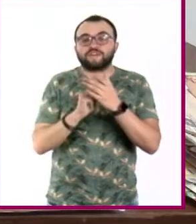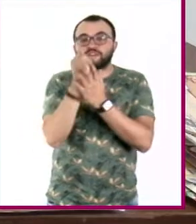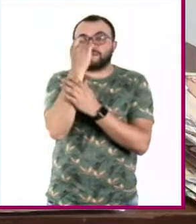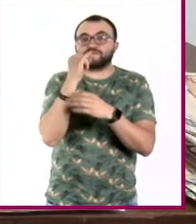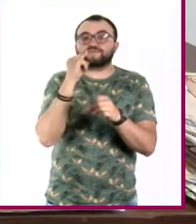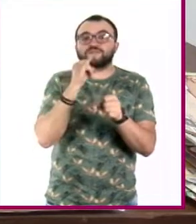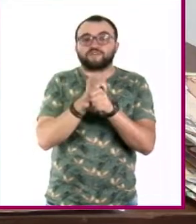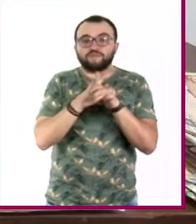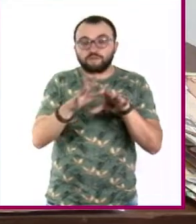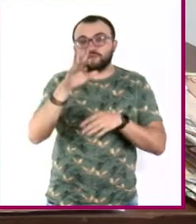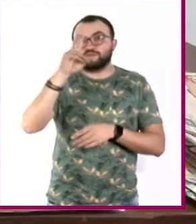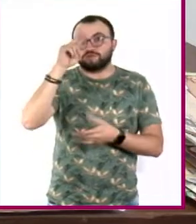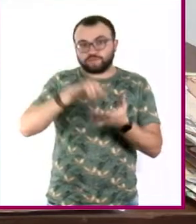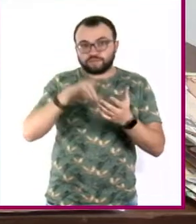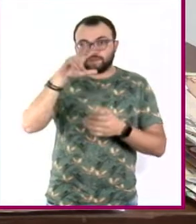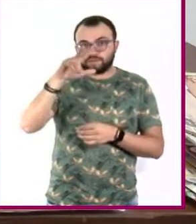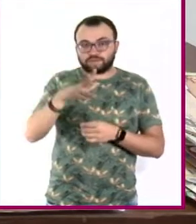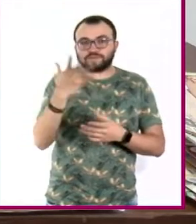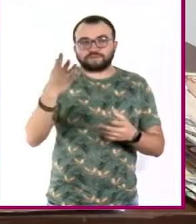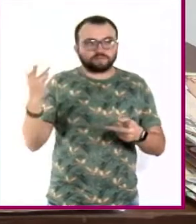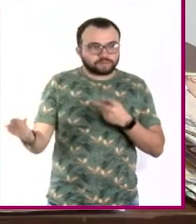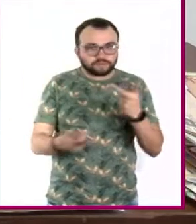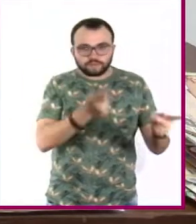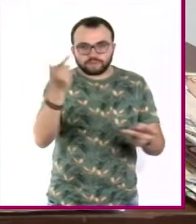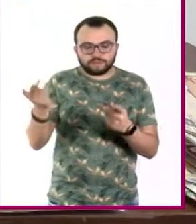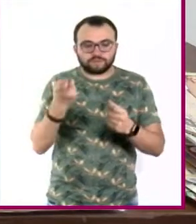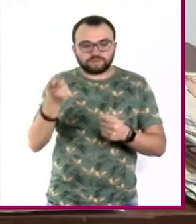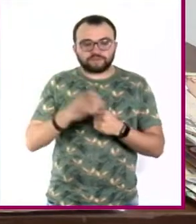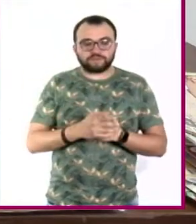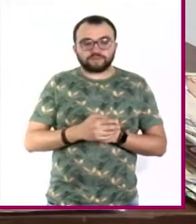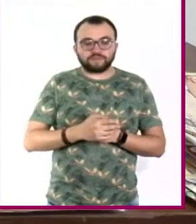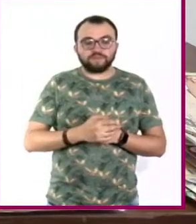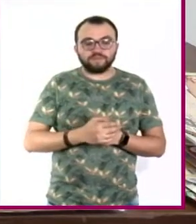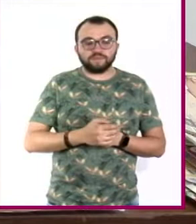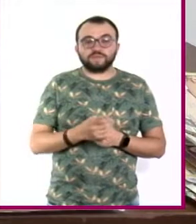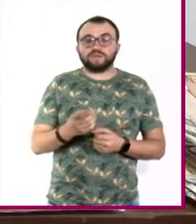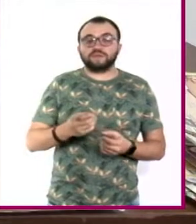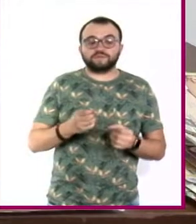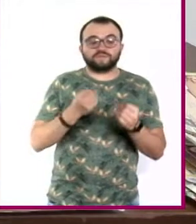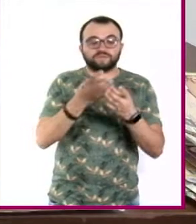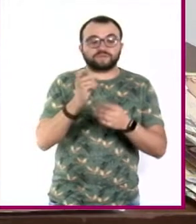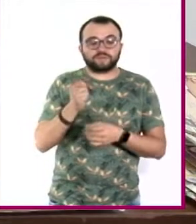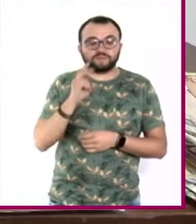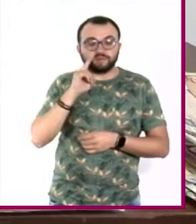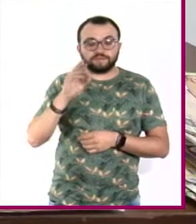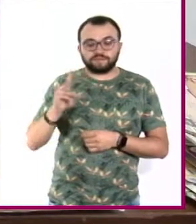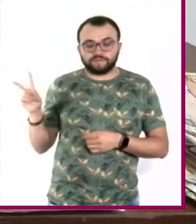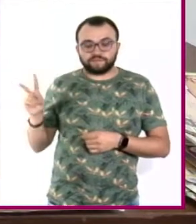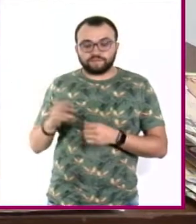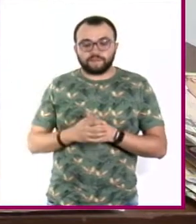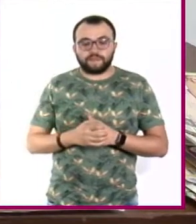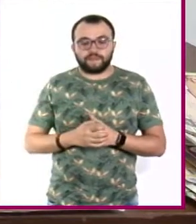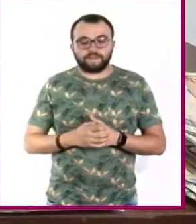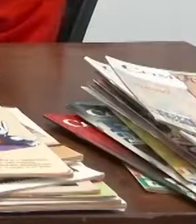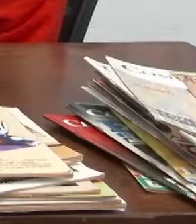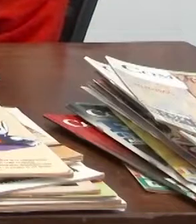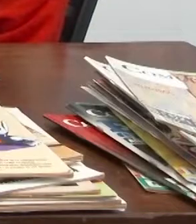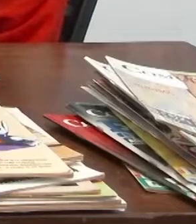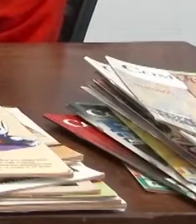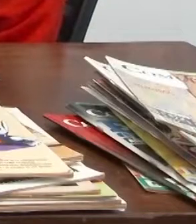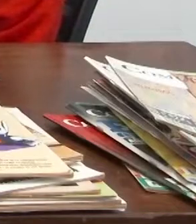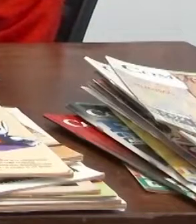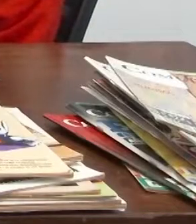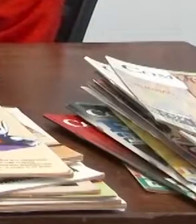en 2018. En ese año, una de las cifras que arrojó la encuesta es más del 40% de la población del